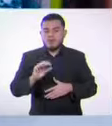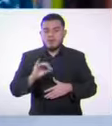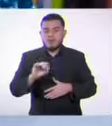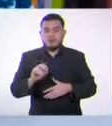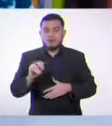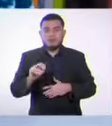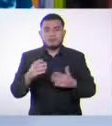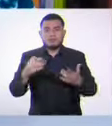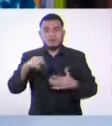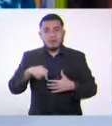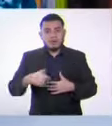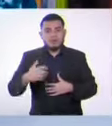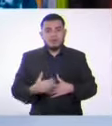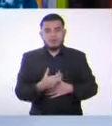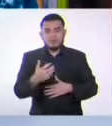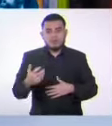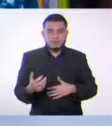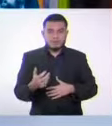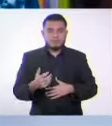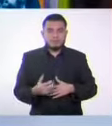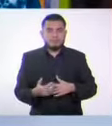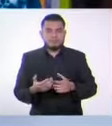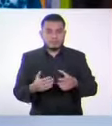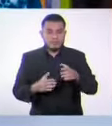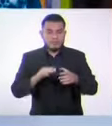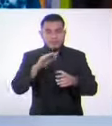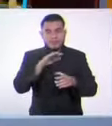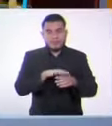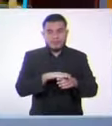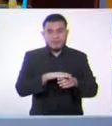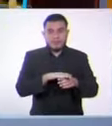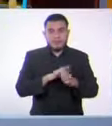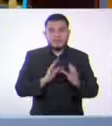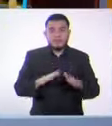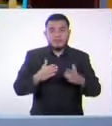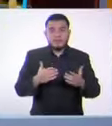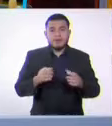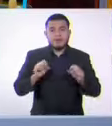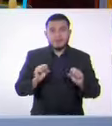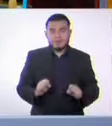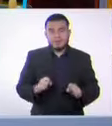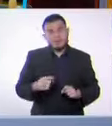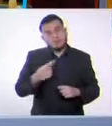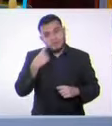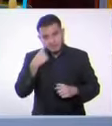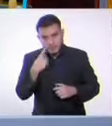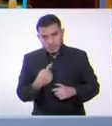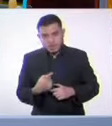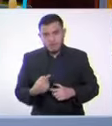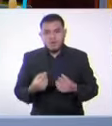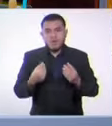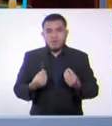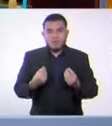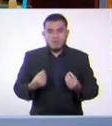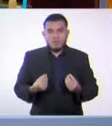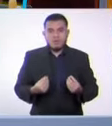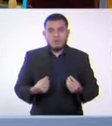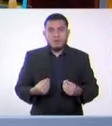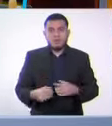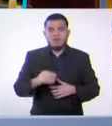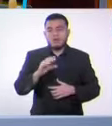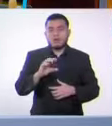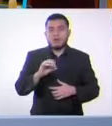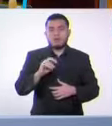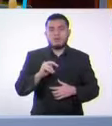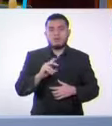Ahora voy a tapar el recipiente para que podamos observar cómo se da la